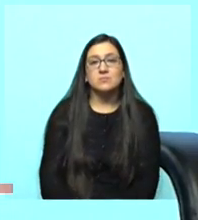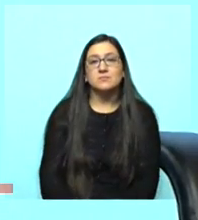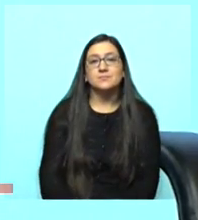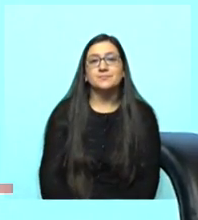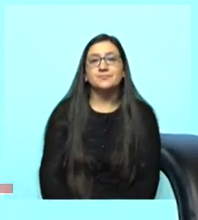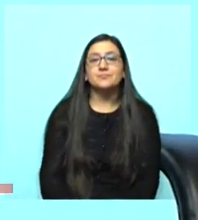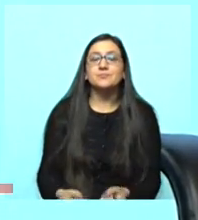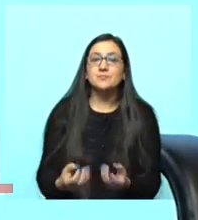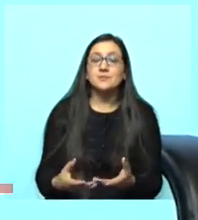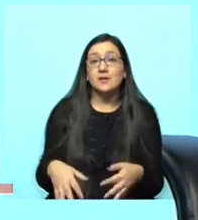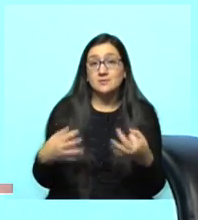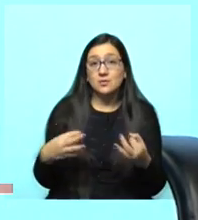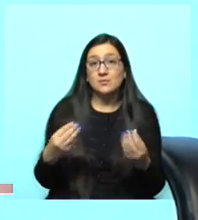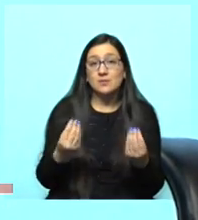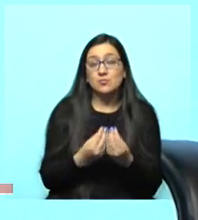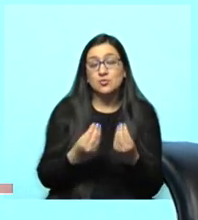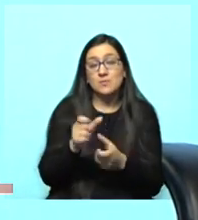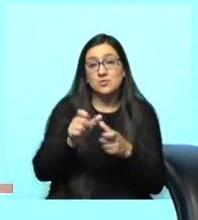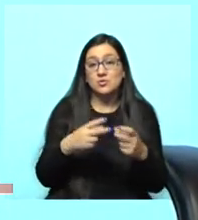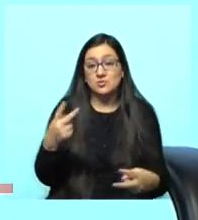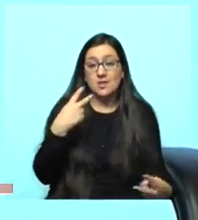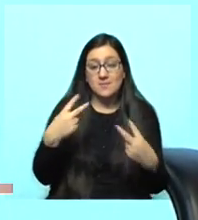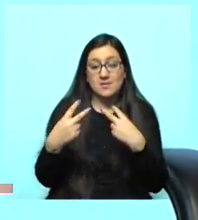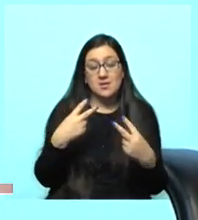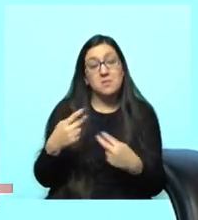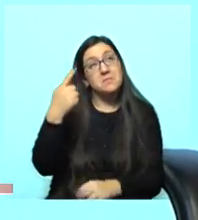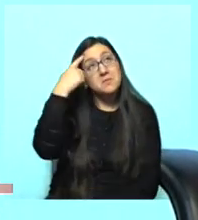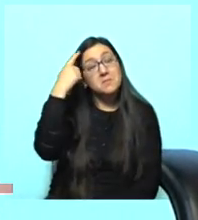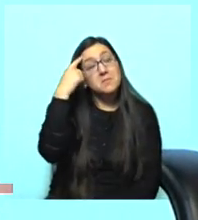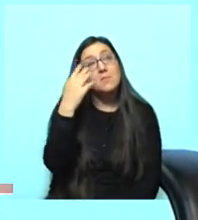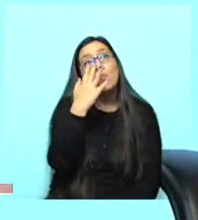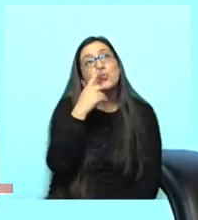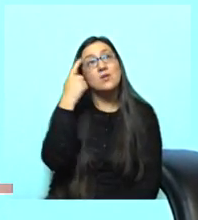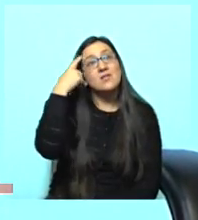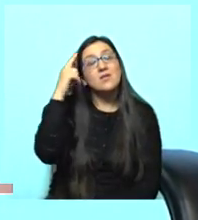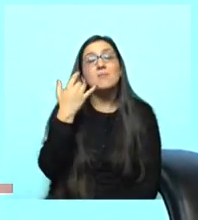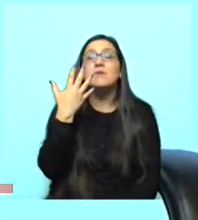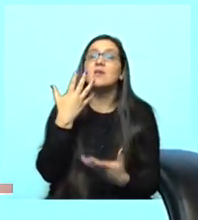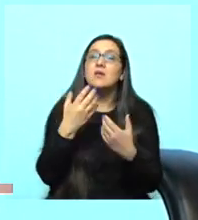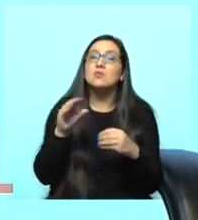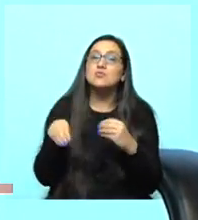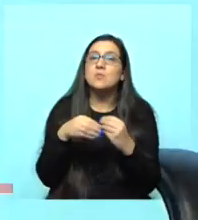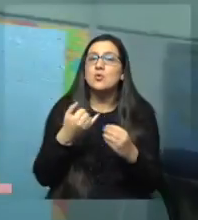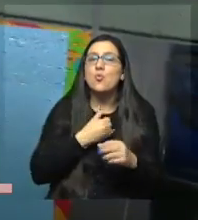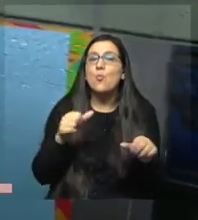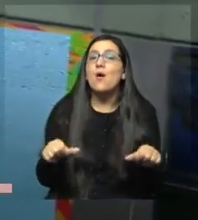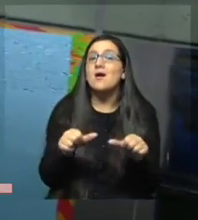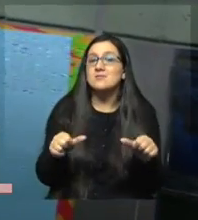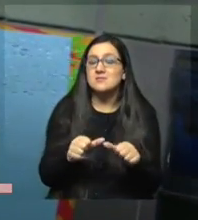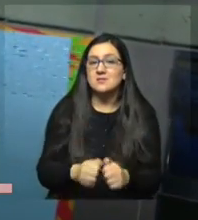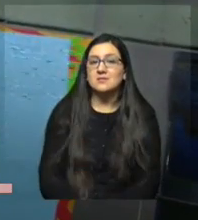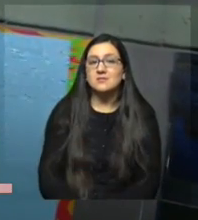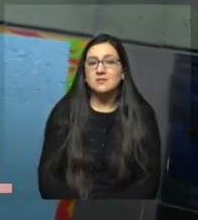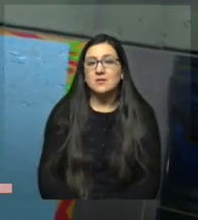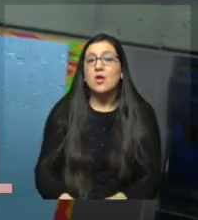bueno, seguramente mucha gente que nos está mirando dice, me gustó la idea, me quiero sumar, todo el mundo puede sumarse, ¿cómo exacto. pueden hacer?